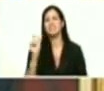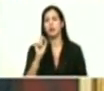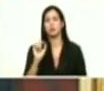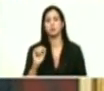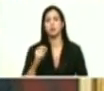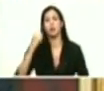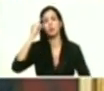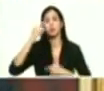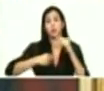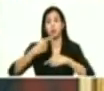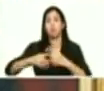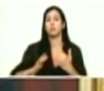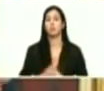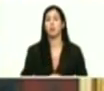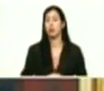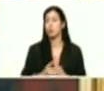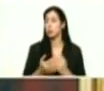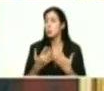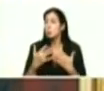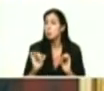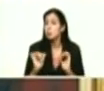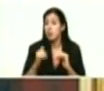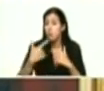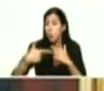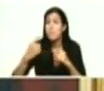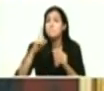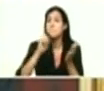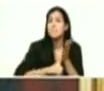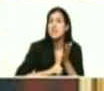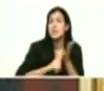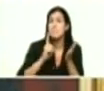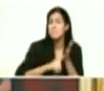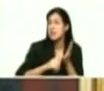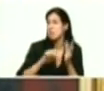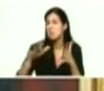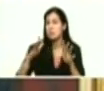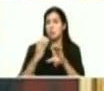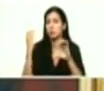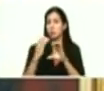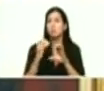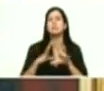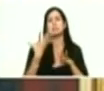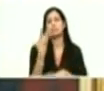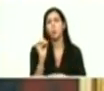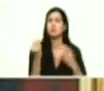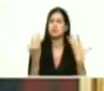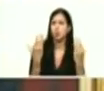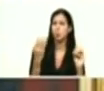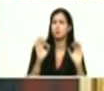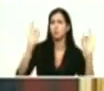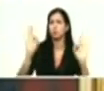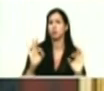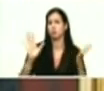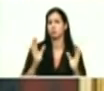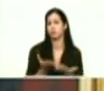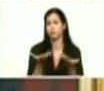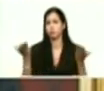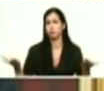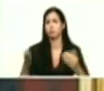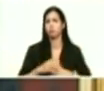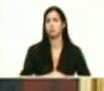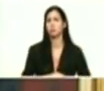cuando lleguemos a mil y pico pudiéramos emparejar 50 y 50 y renovar toda la flota flota autobuceros carrito por puesto